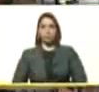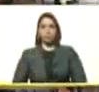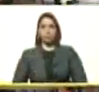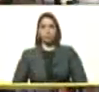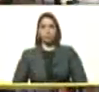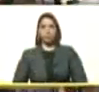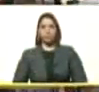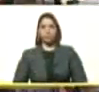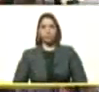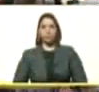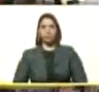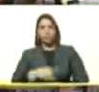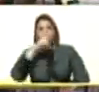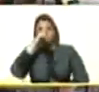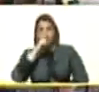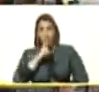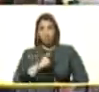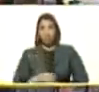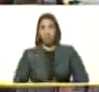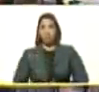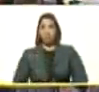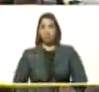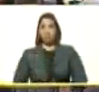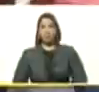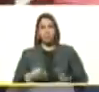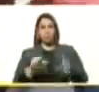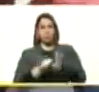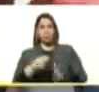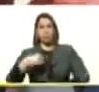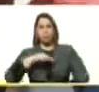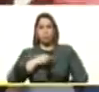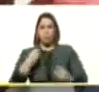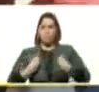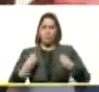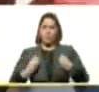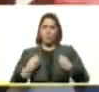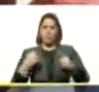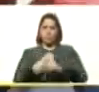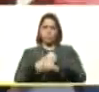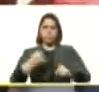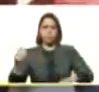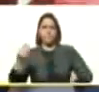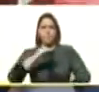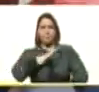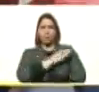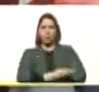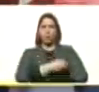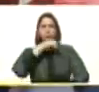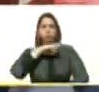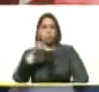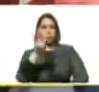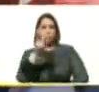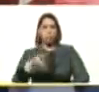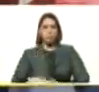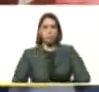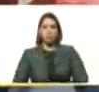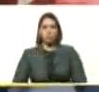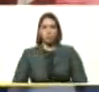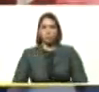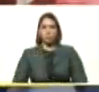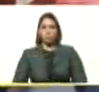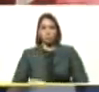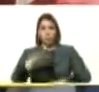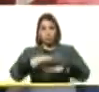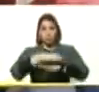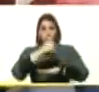Y en estos años donde hemos vivido la agresión más grande de la historia de Venezuela por parte